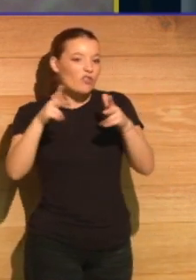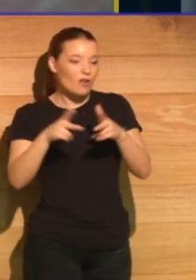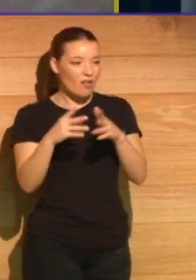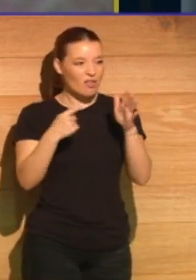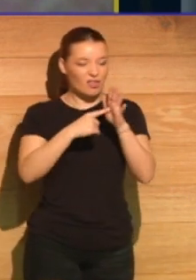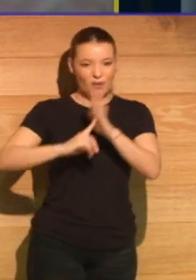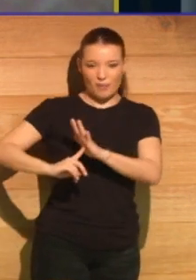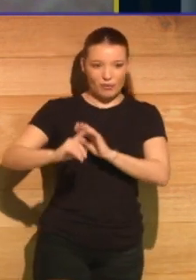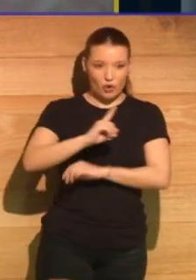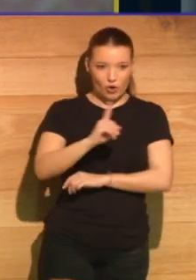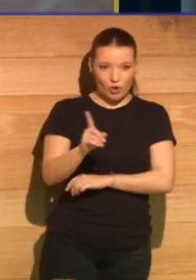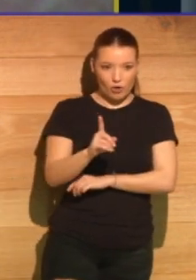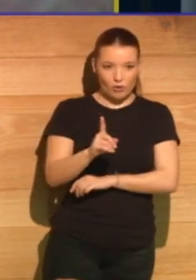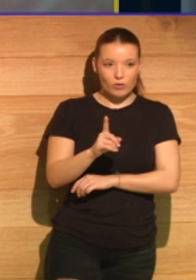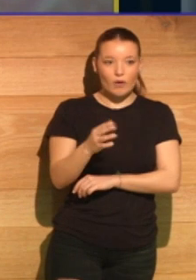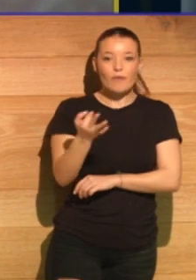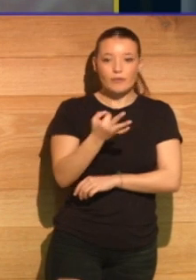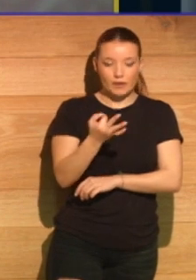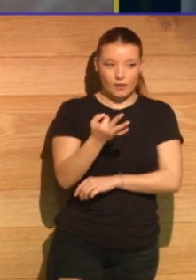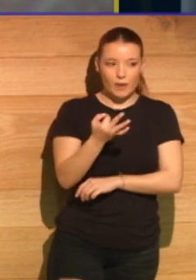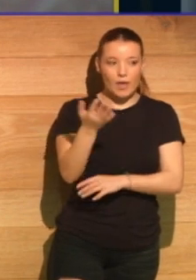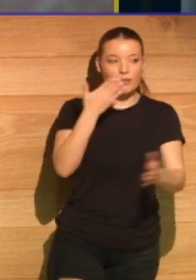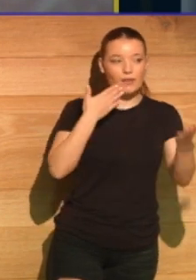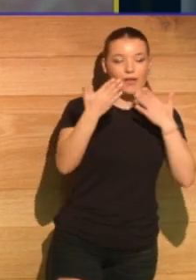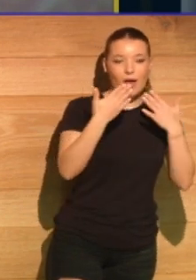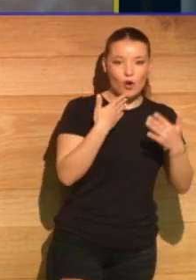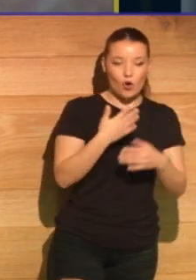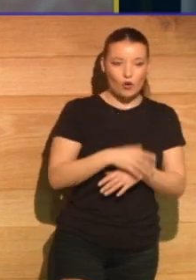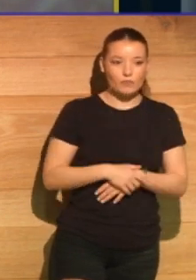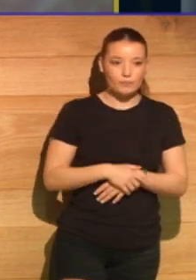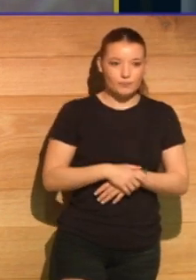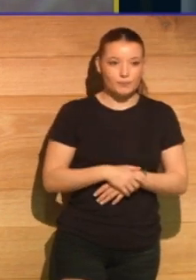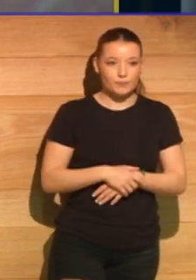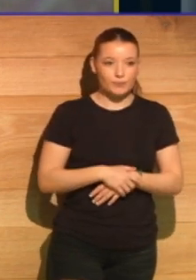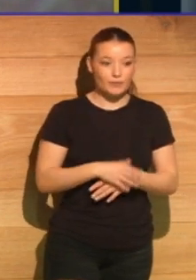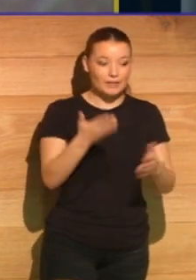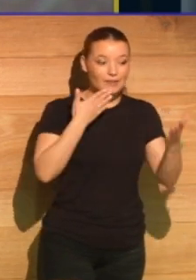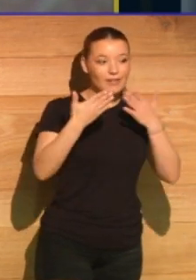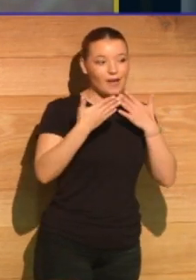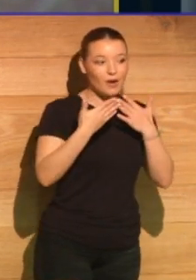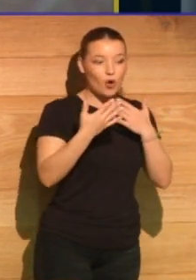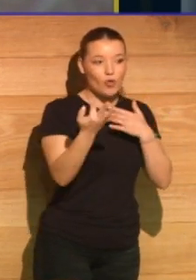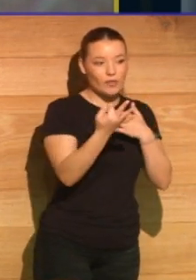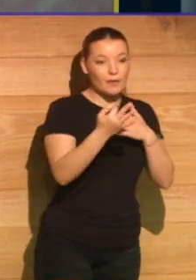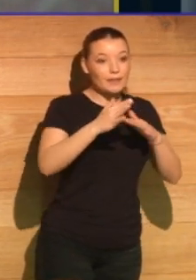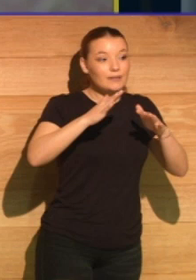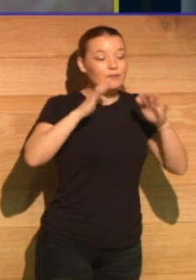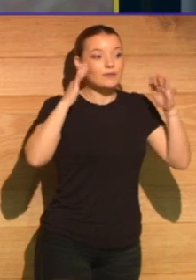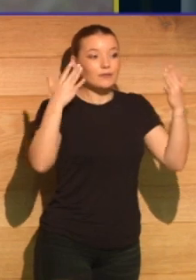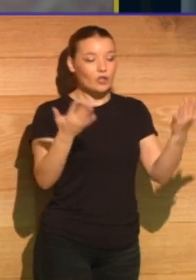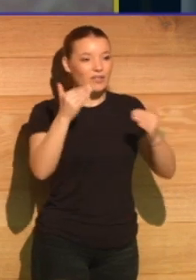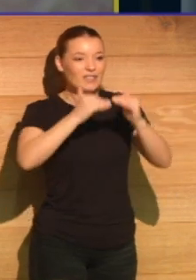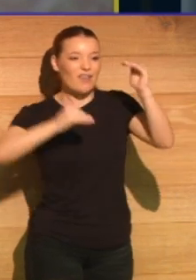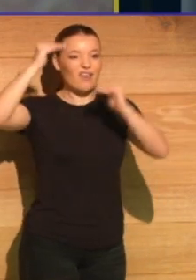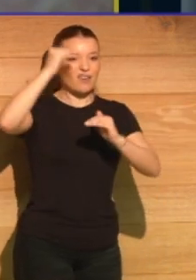que tiene que haber un diálogo y para eso, para que haya un diálogo, no puede haber jerarquías, no puede haber estos